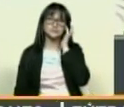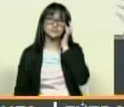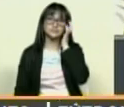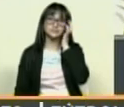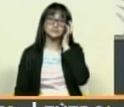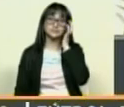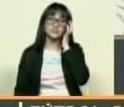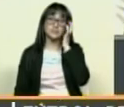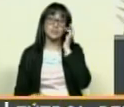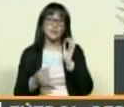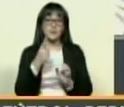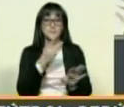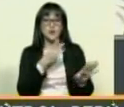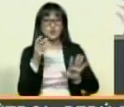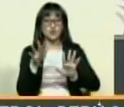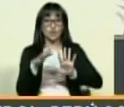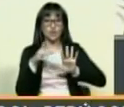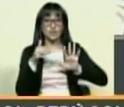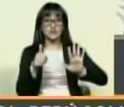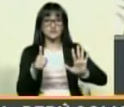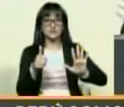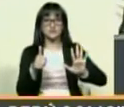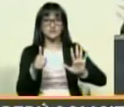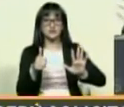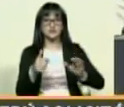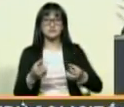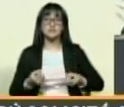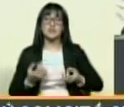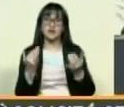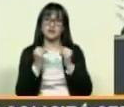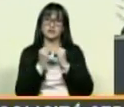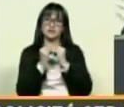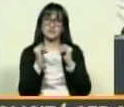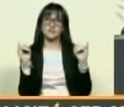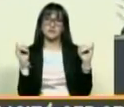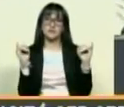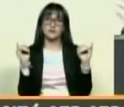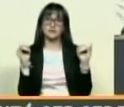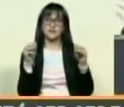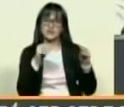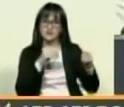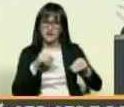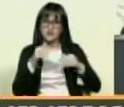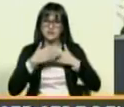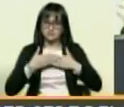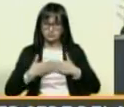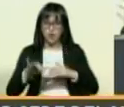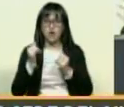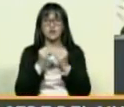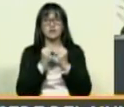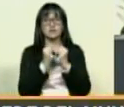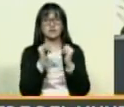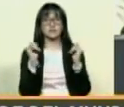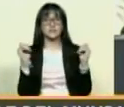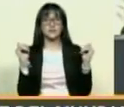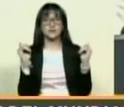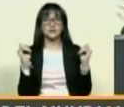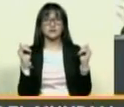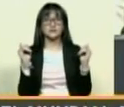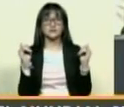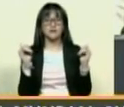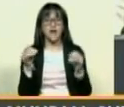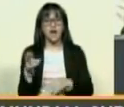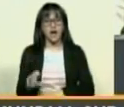en 1816, para garantizar la independencia de nuestras tierras a partir de la independencia del